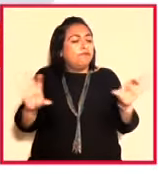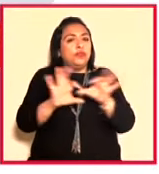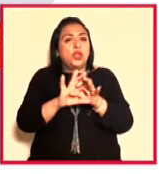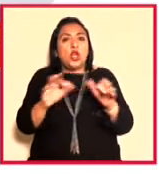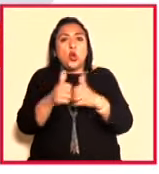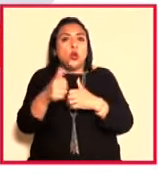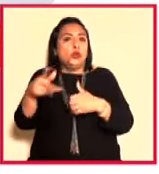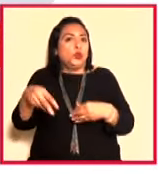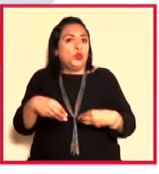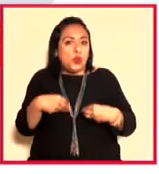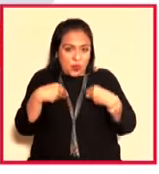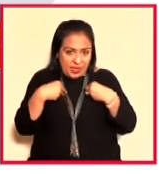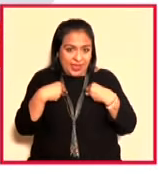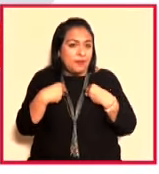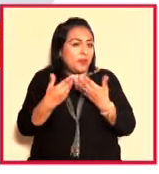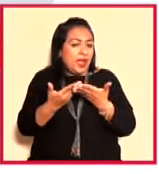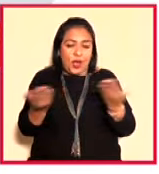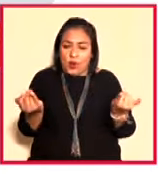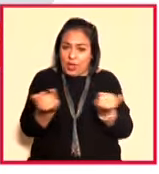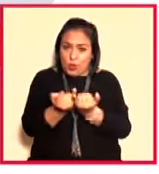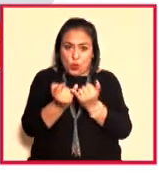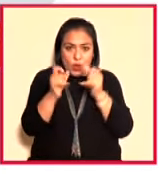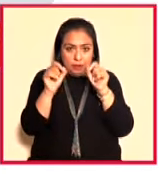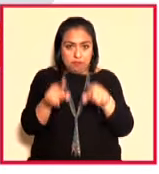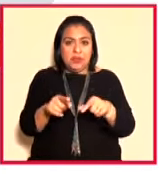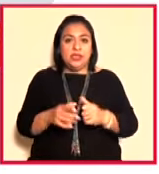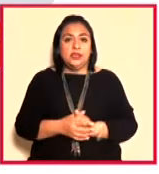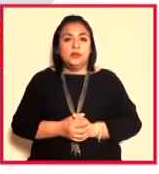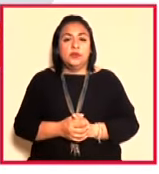vida. Y esta no es la excepción.